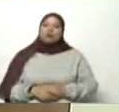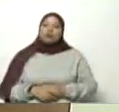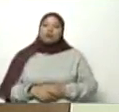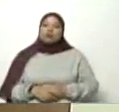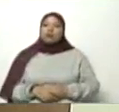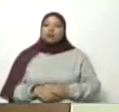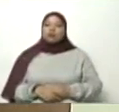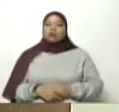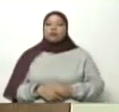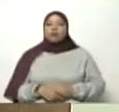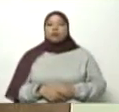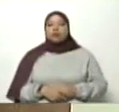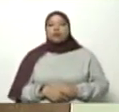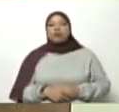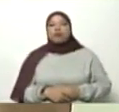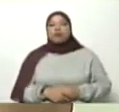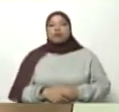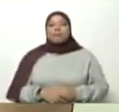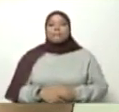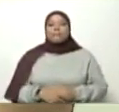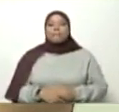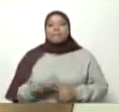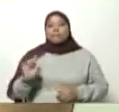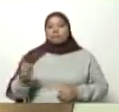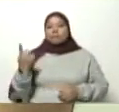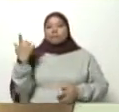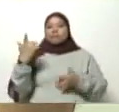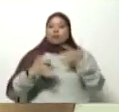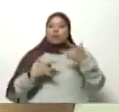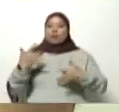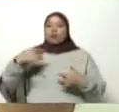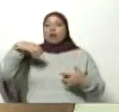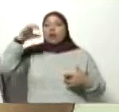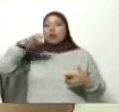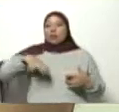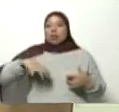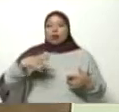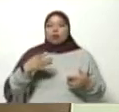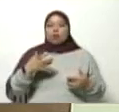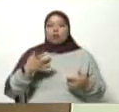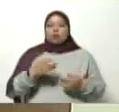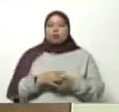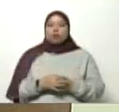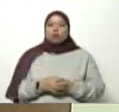Marcano, los primeros que se activaron en el estado